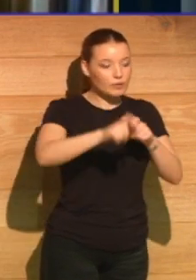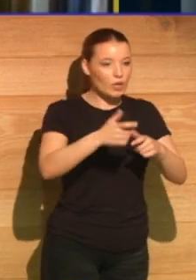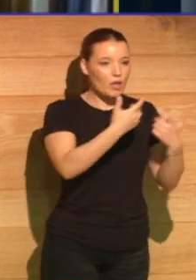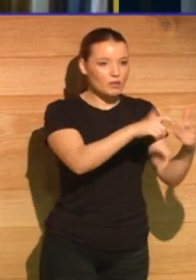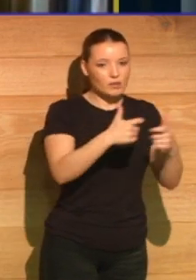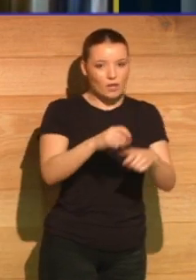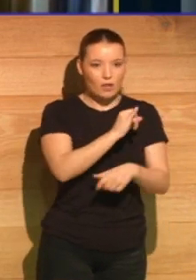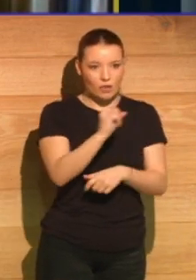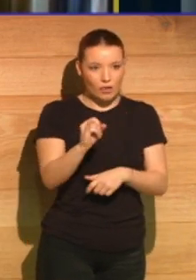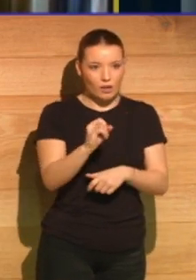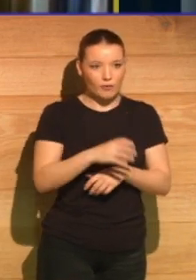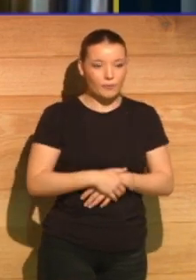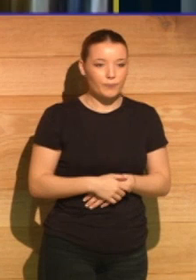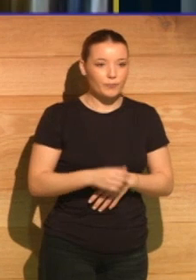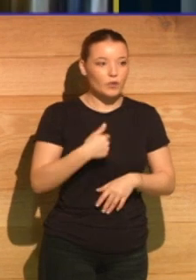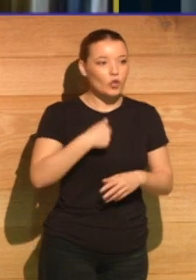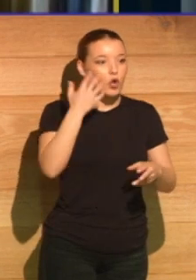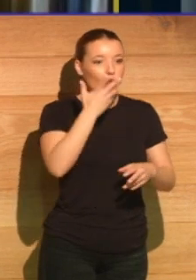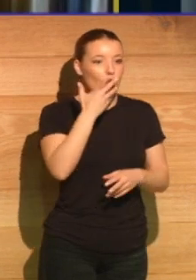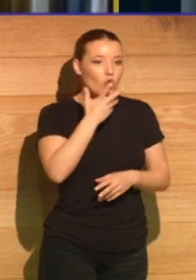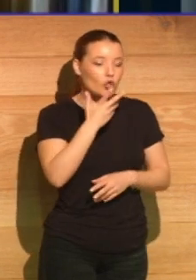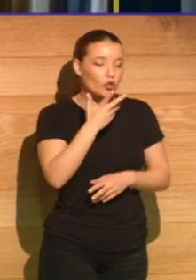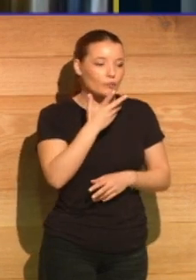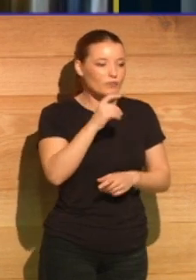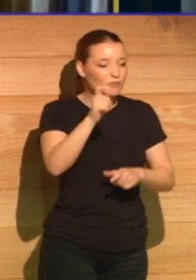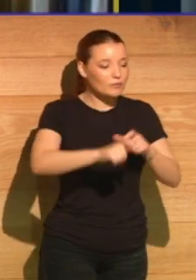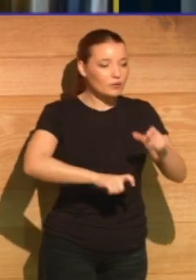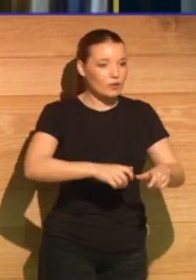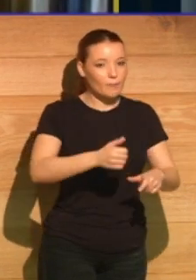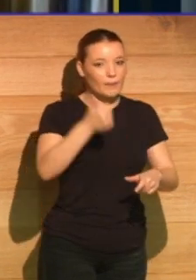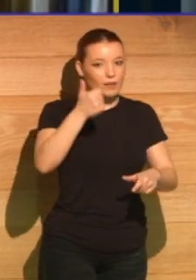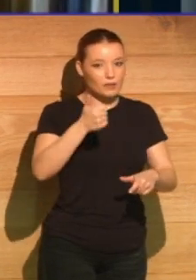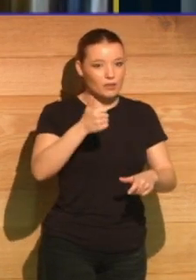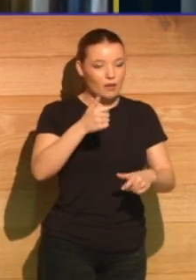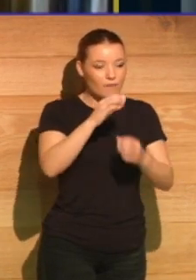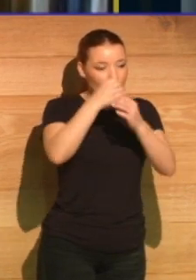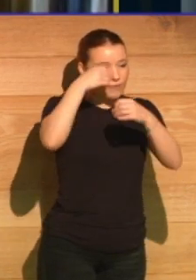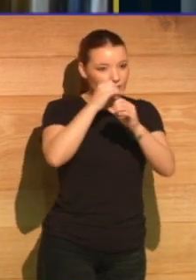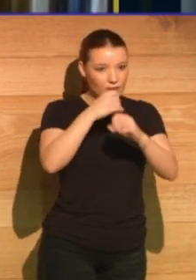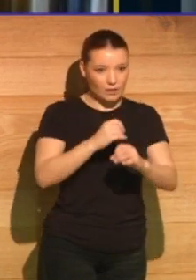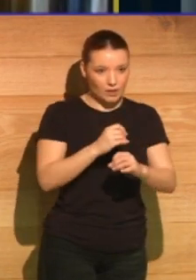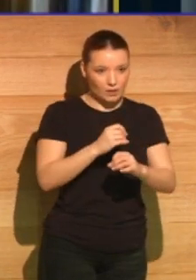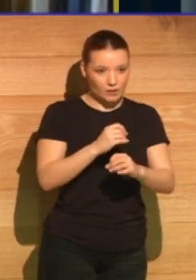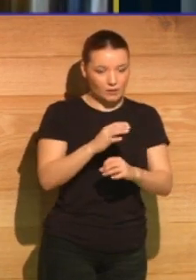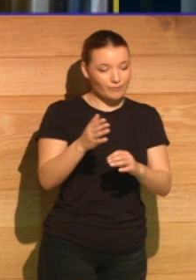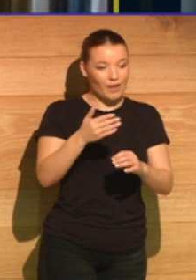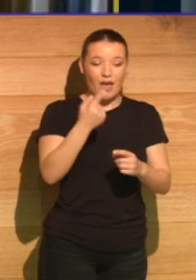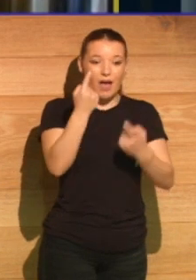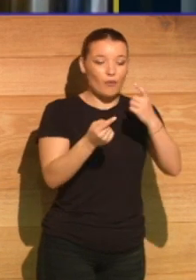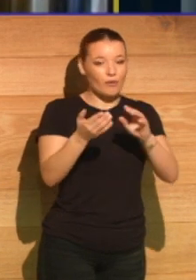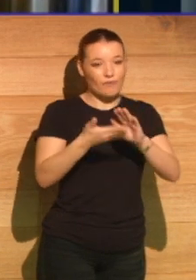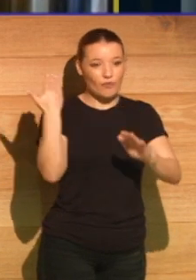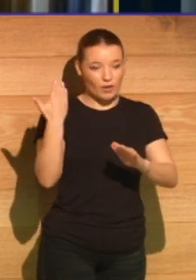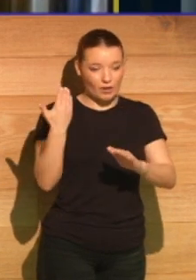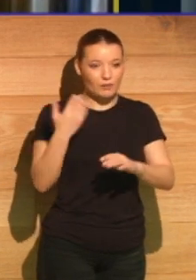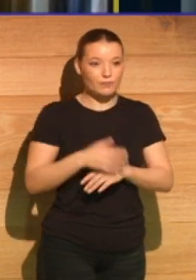físicas que no de otros campos. Y algunas pobres se han quedado fuera, porque claro, no iba a hacer 500. Es decir, hay